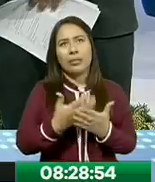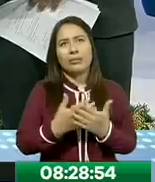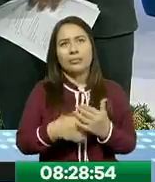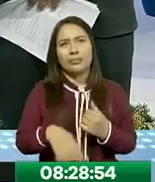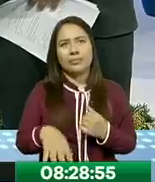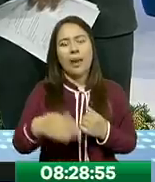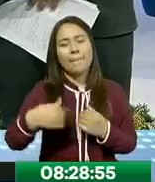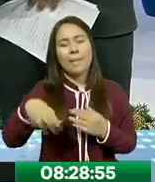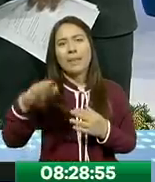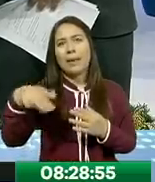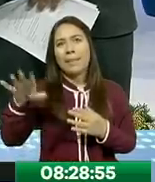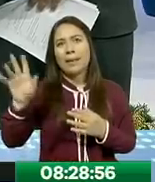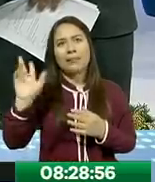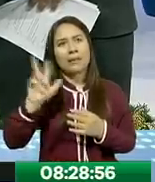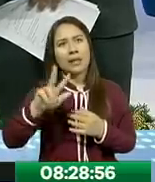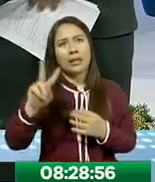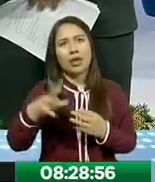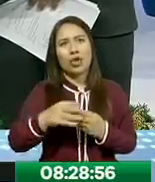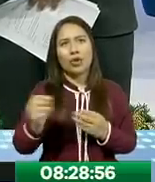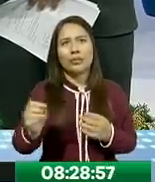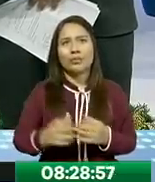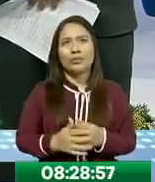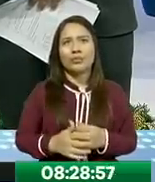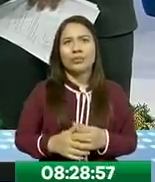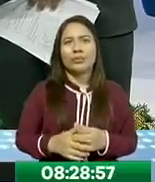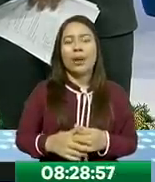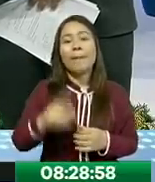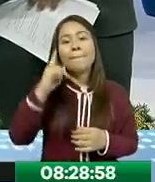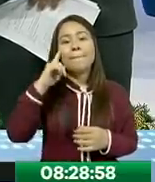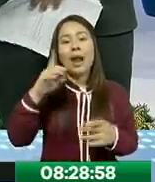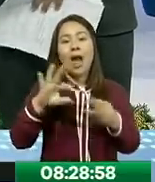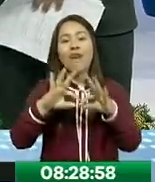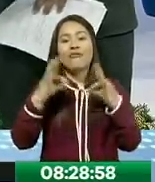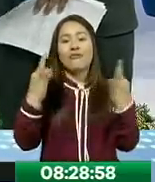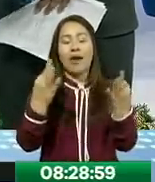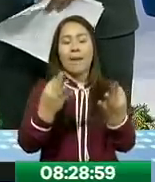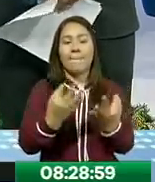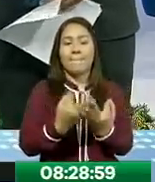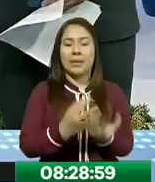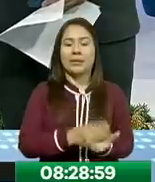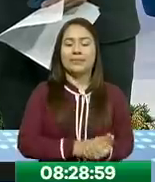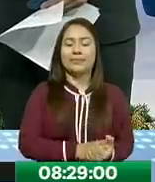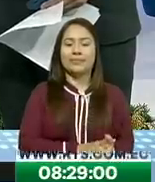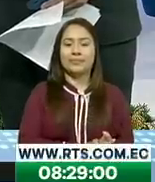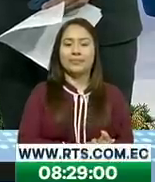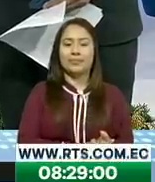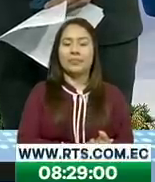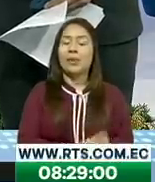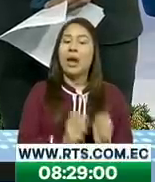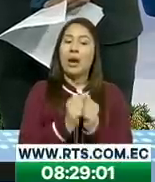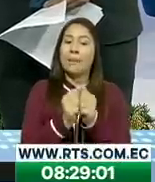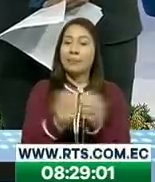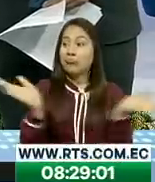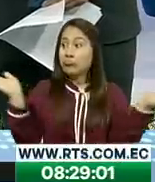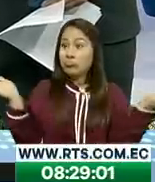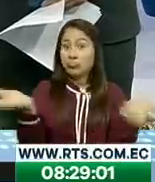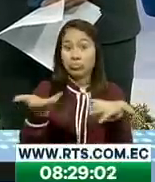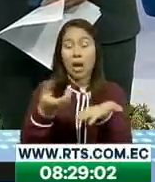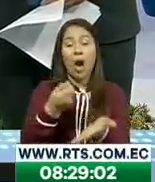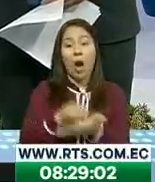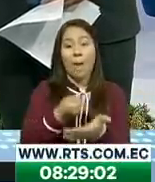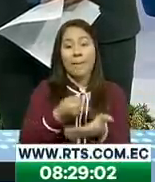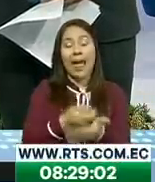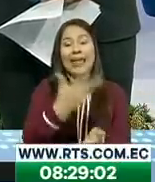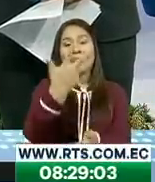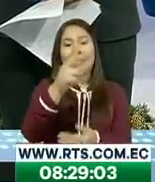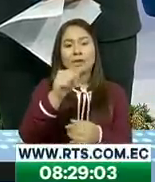en adelante hasta 40 libras la más grande. Ese es como para la familia Tuca. Gracias, don Walter. Pregúntenos más allá, compañeros.